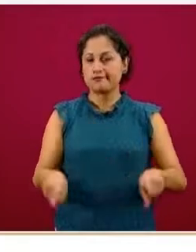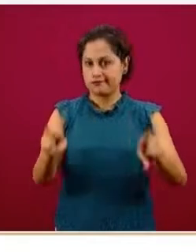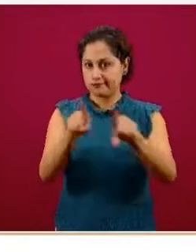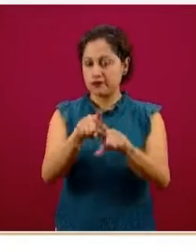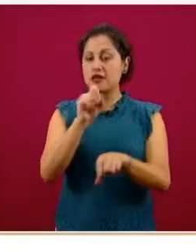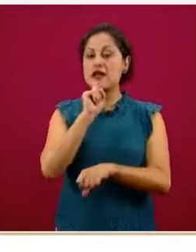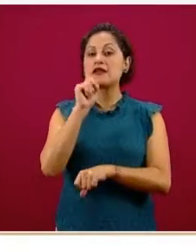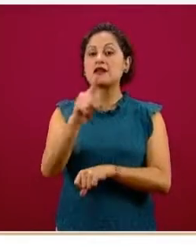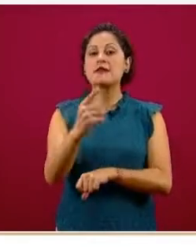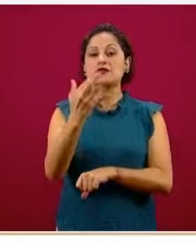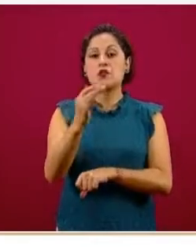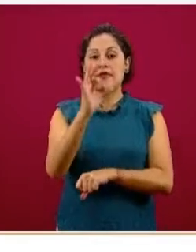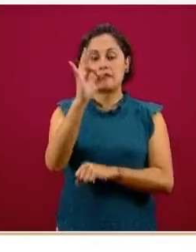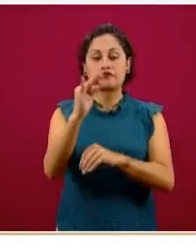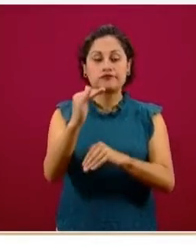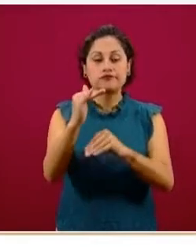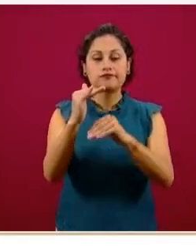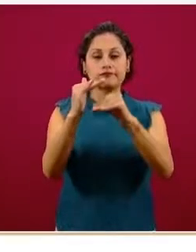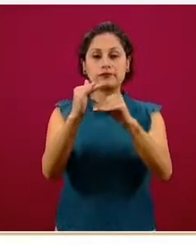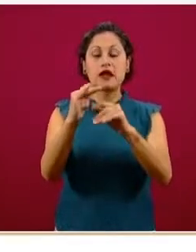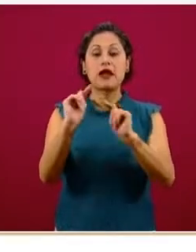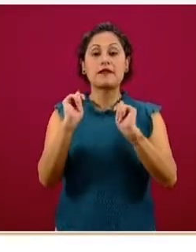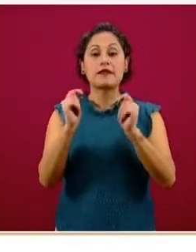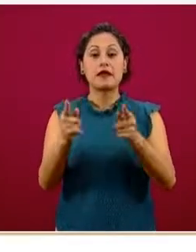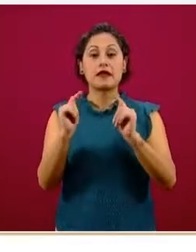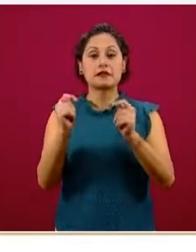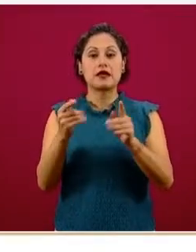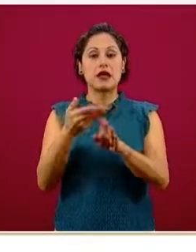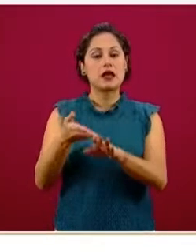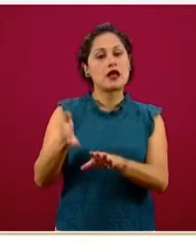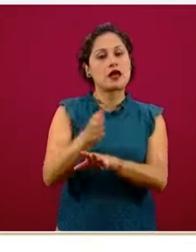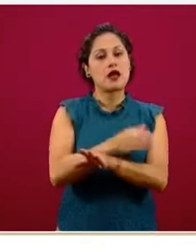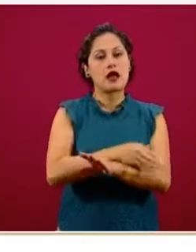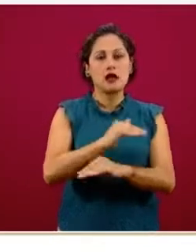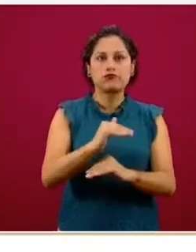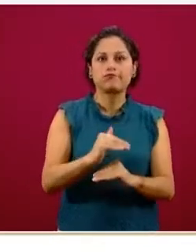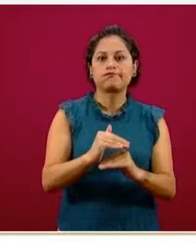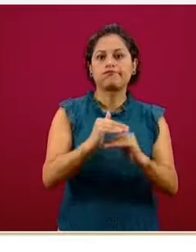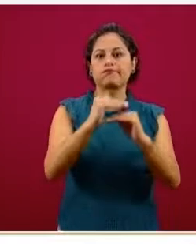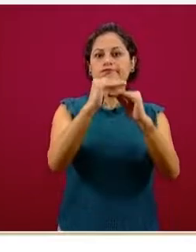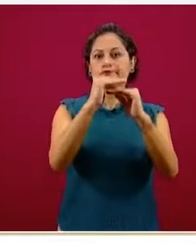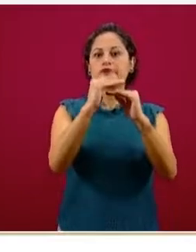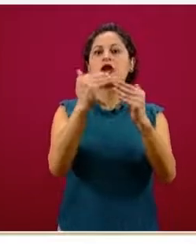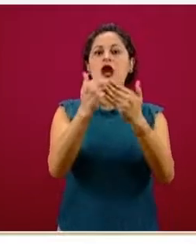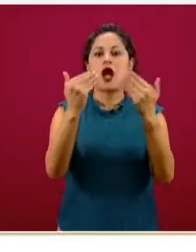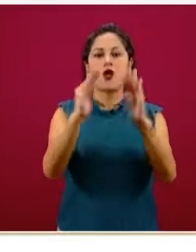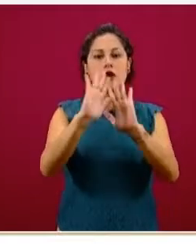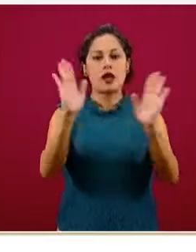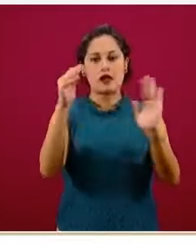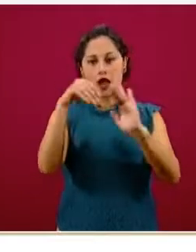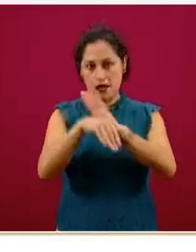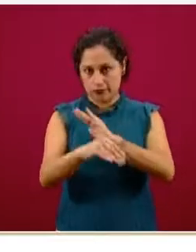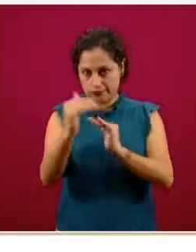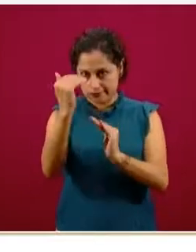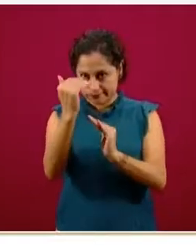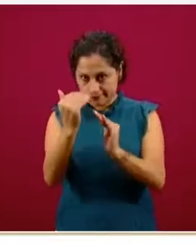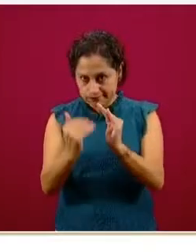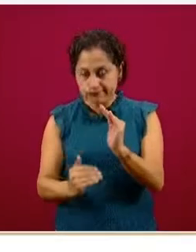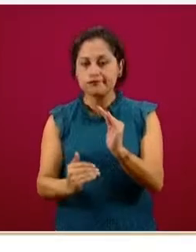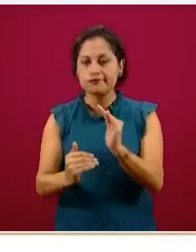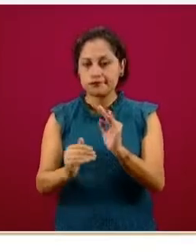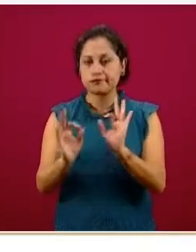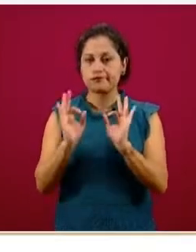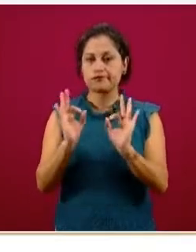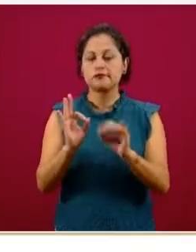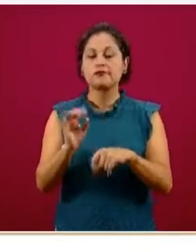50%. Tlaxcala ha disminuido después de un pico importante de incremento de la movilidad, ya ha disminuido